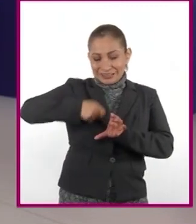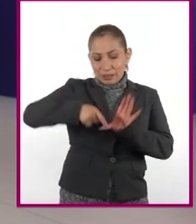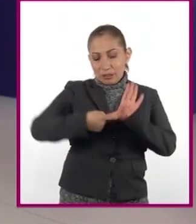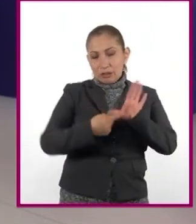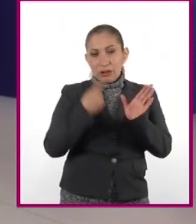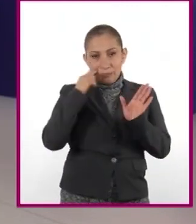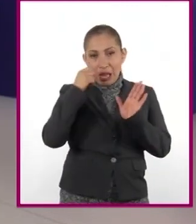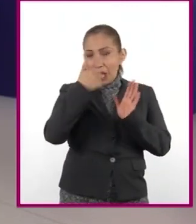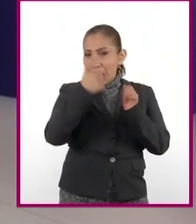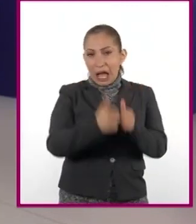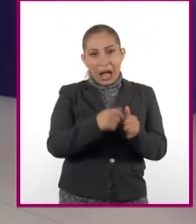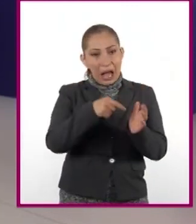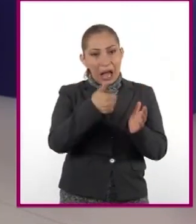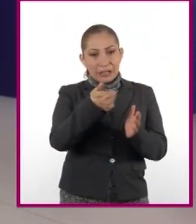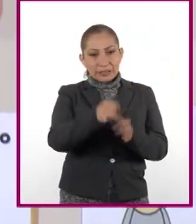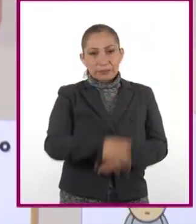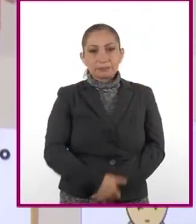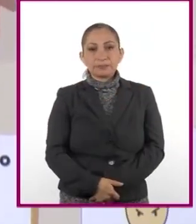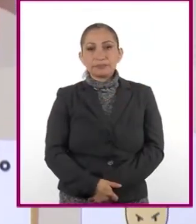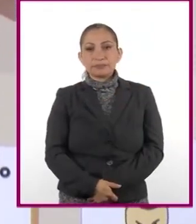como queda al final,